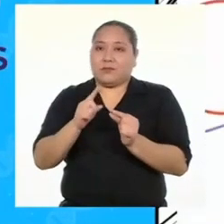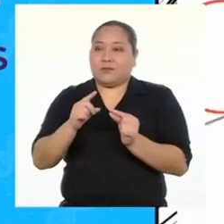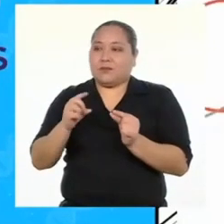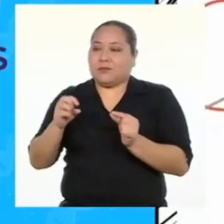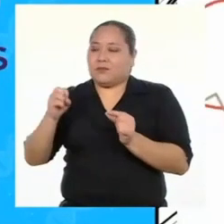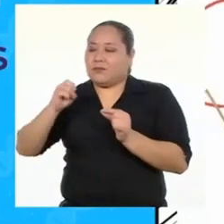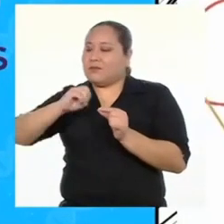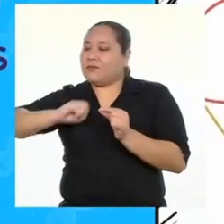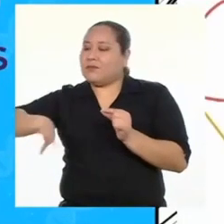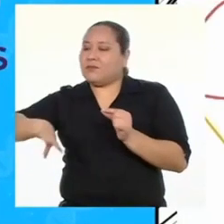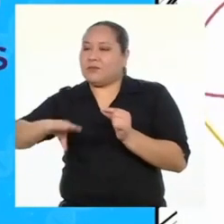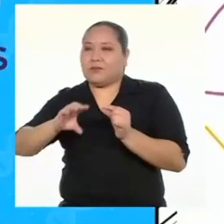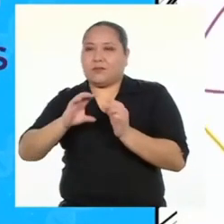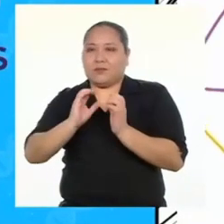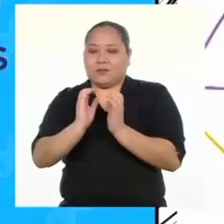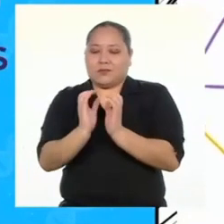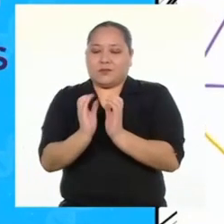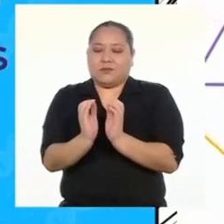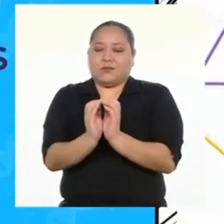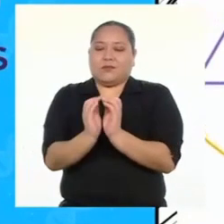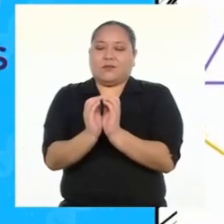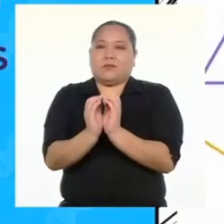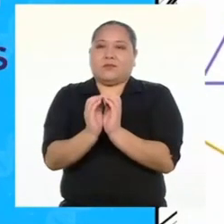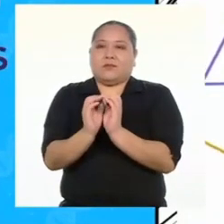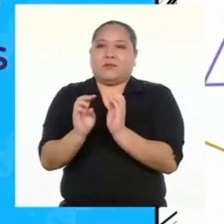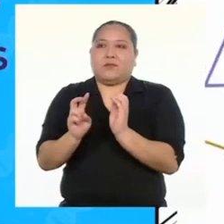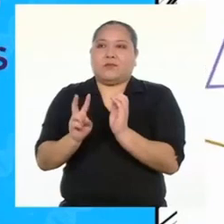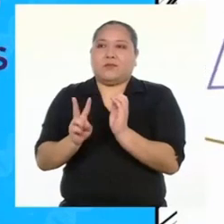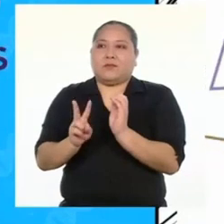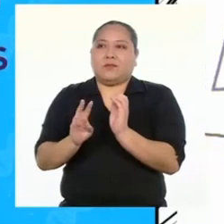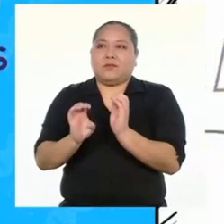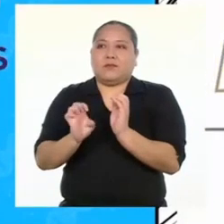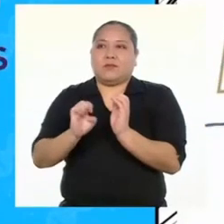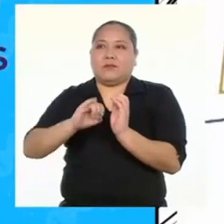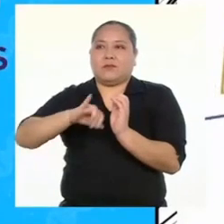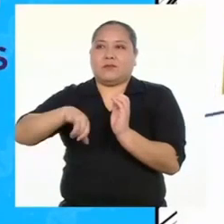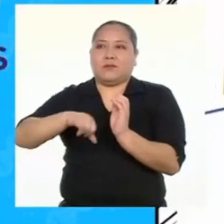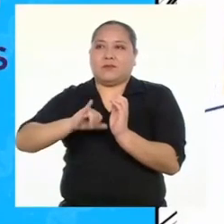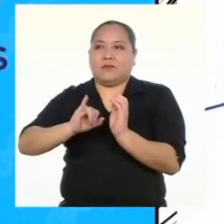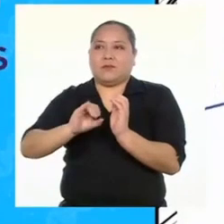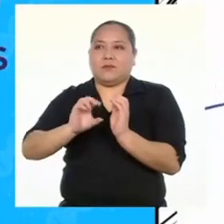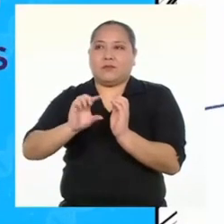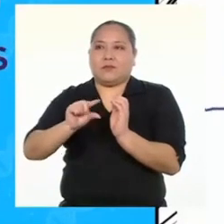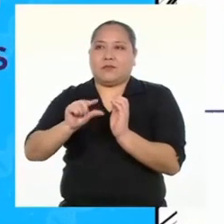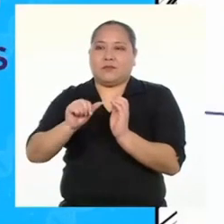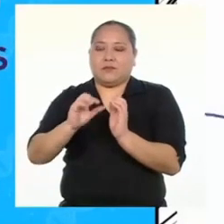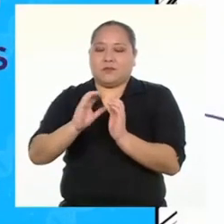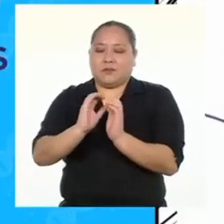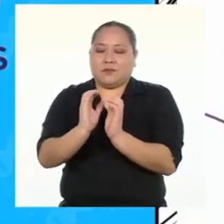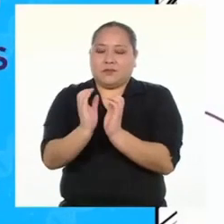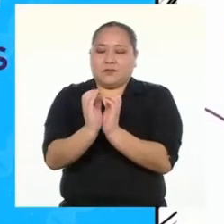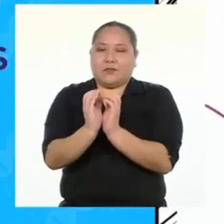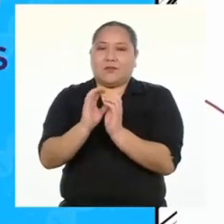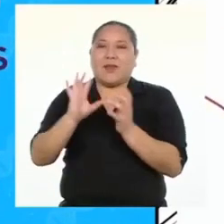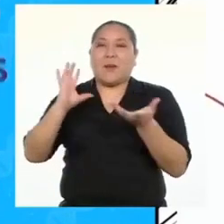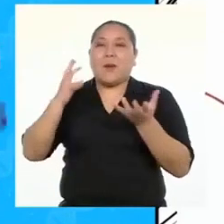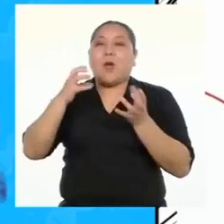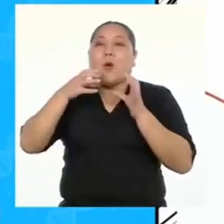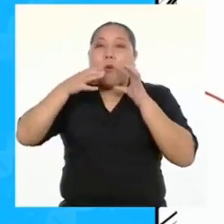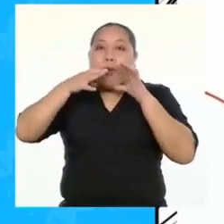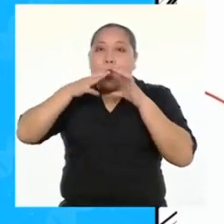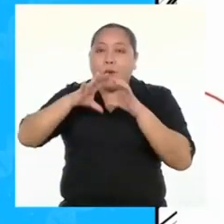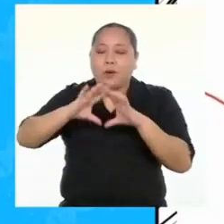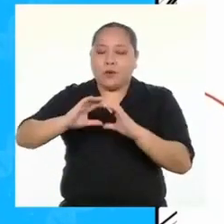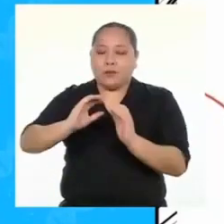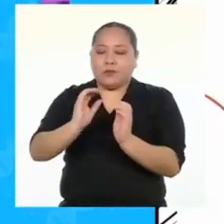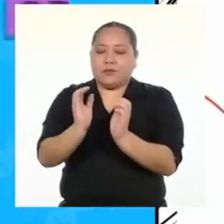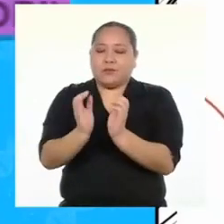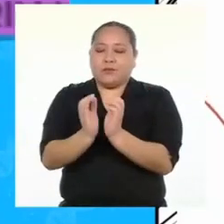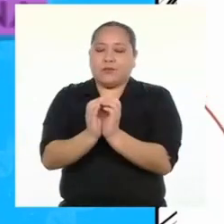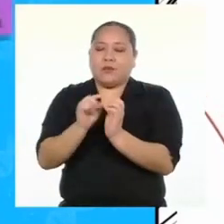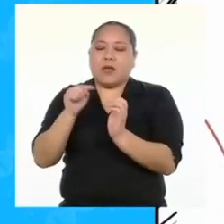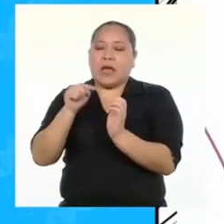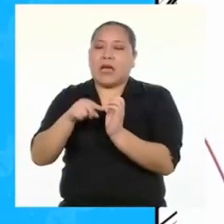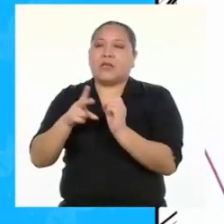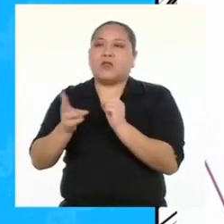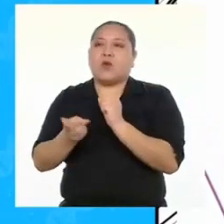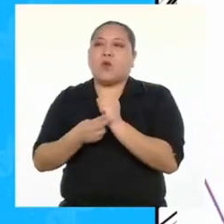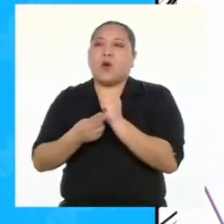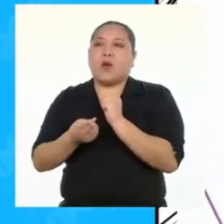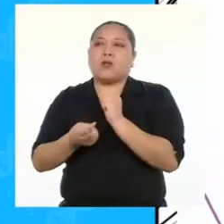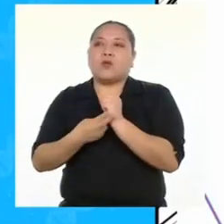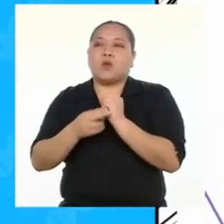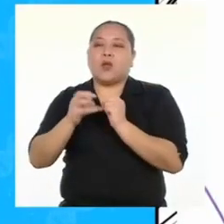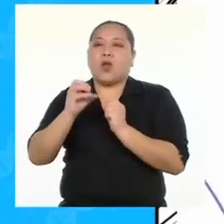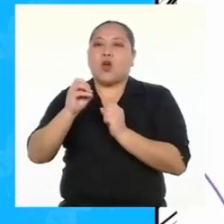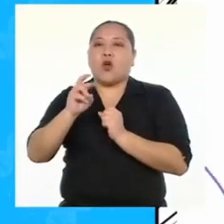una cloaca, sino en la vejiga, un órgano hueco parecido a una bolsa, que sirve para almacenar